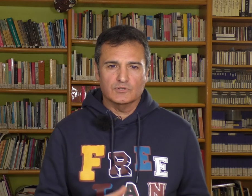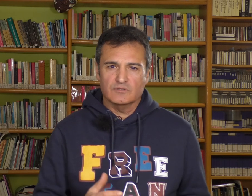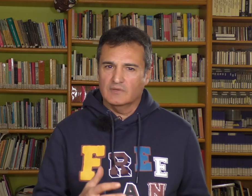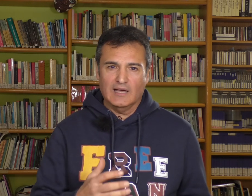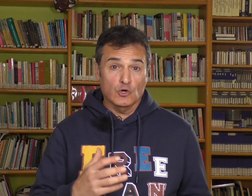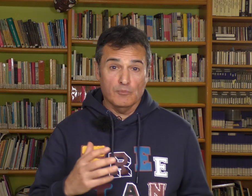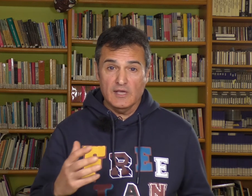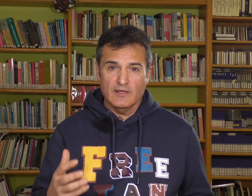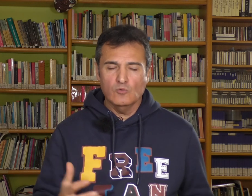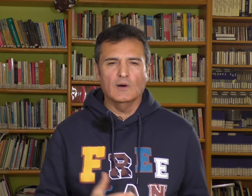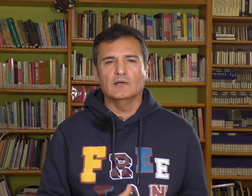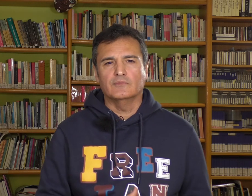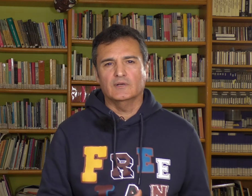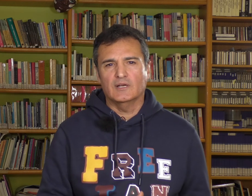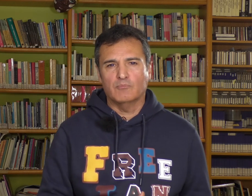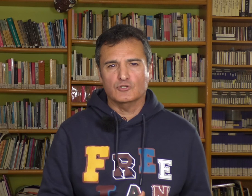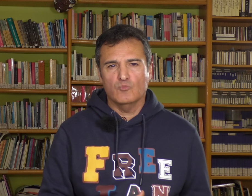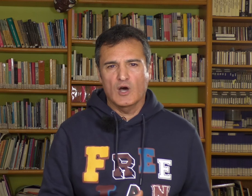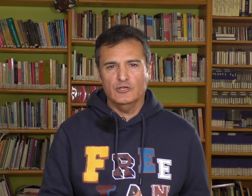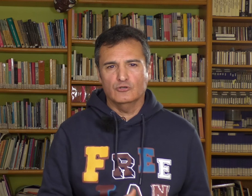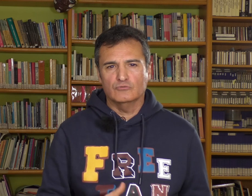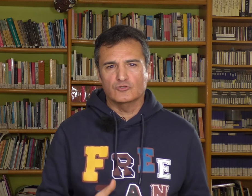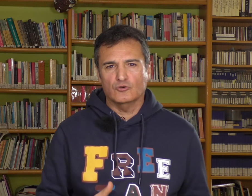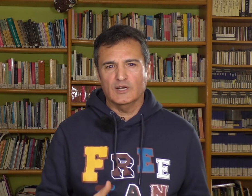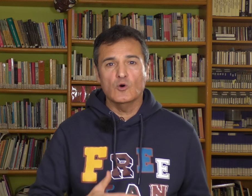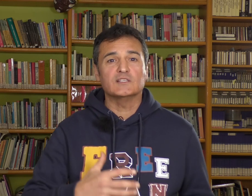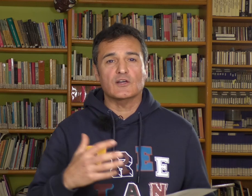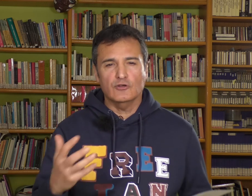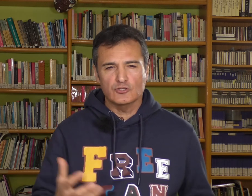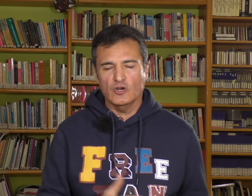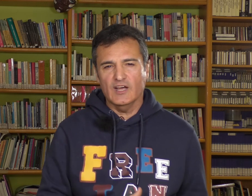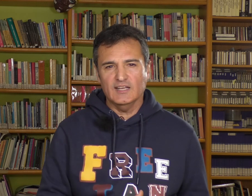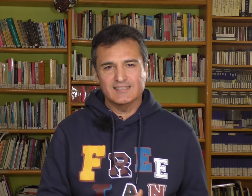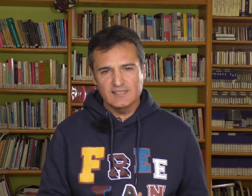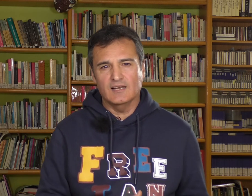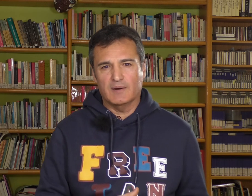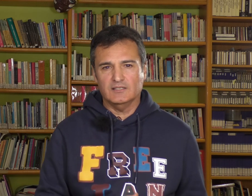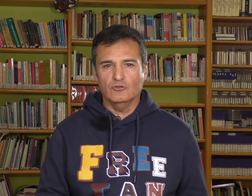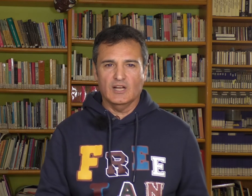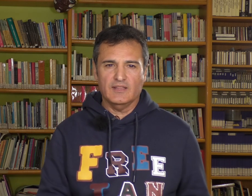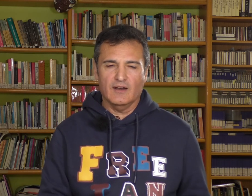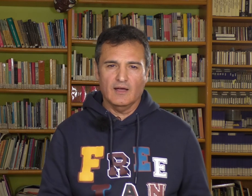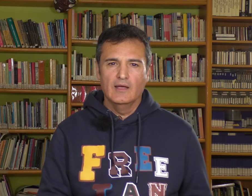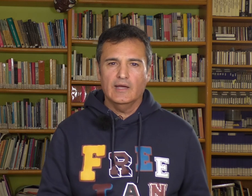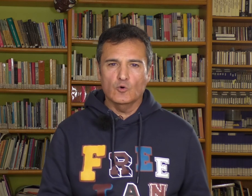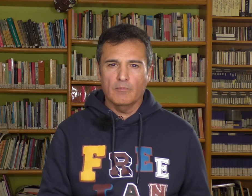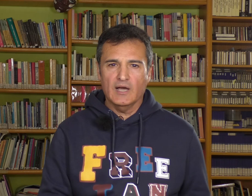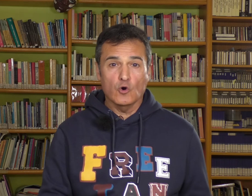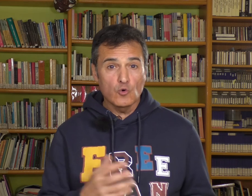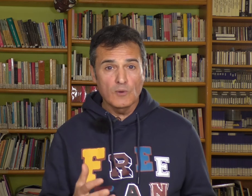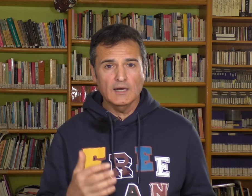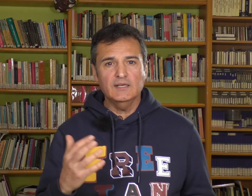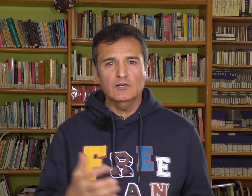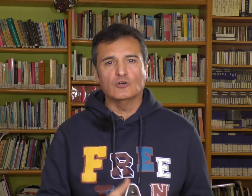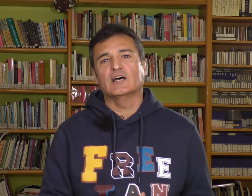tener pues la economía de Cuba en el próximo año, sobre nuevas acciones solidarias desde el Partido de la Izquierda Europea